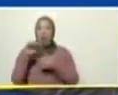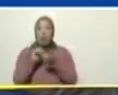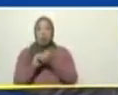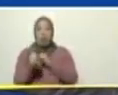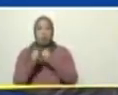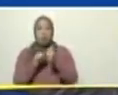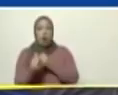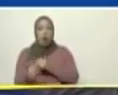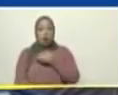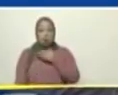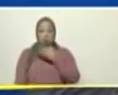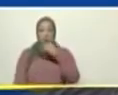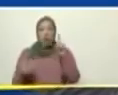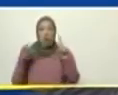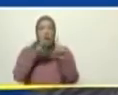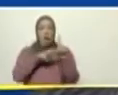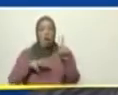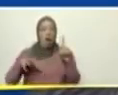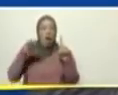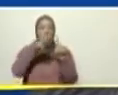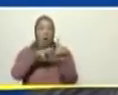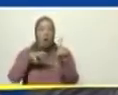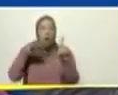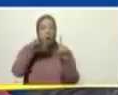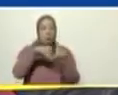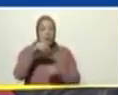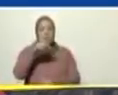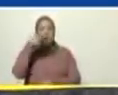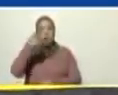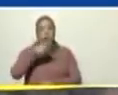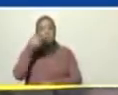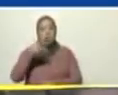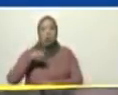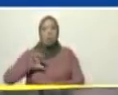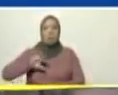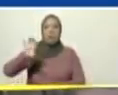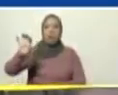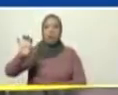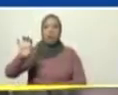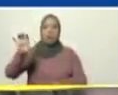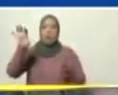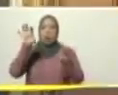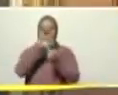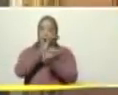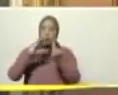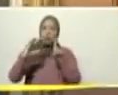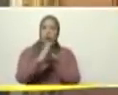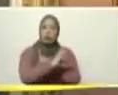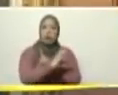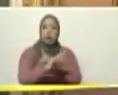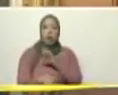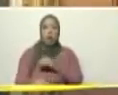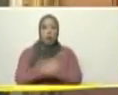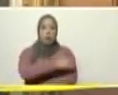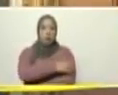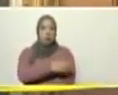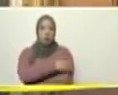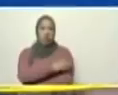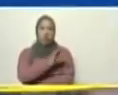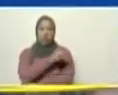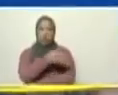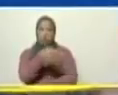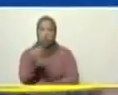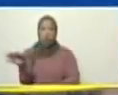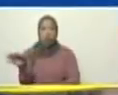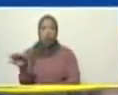deportivas, es decir, es una política de aniquilamiento moral que le hacen a un país fascismo, y a una cultura. Fascismo puro. Entonces,